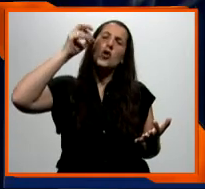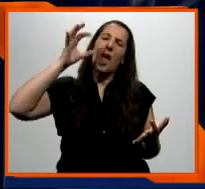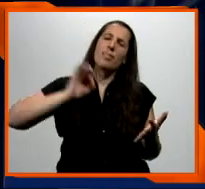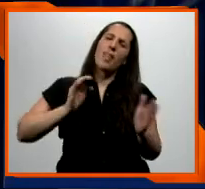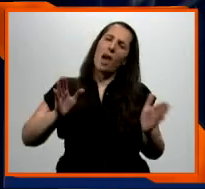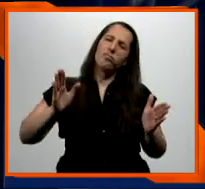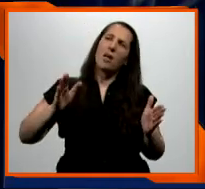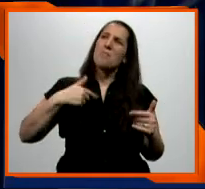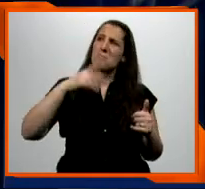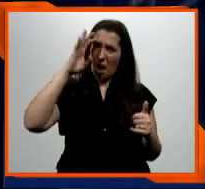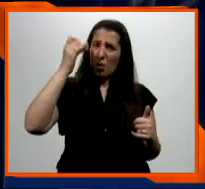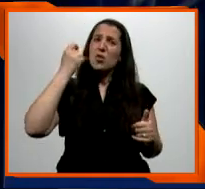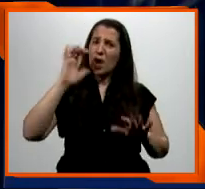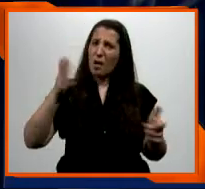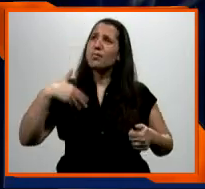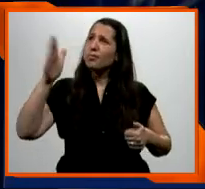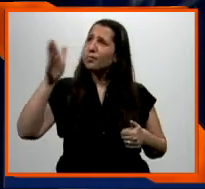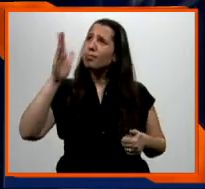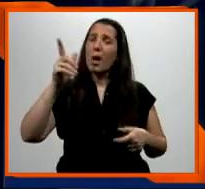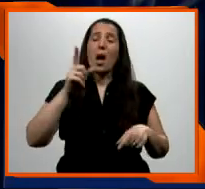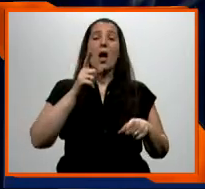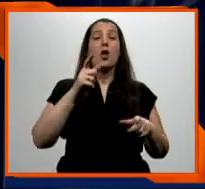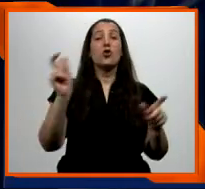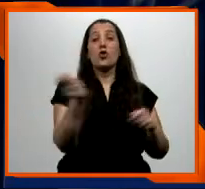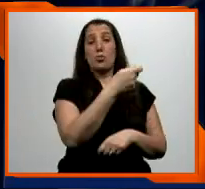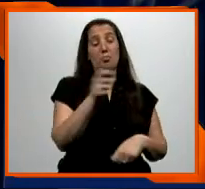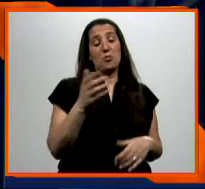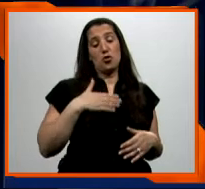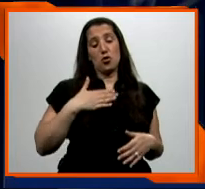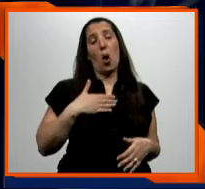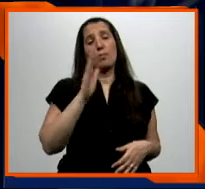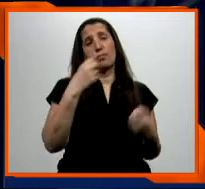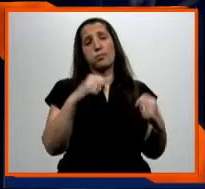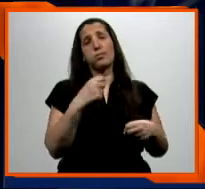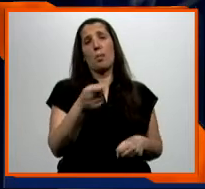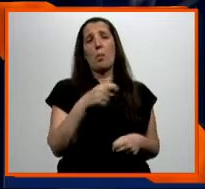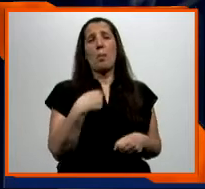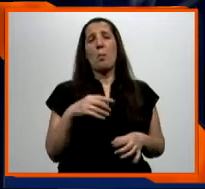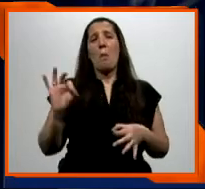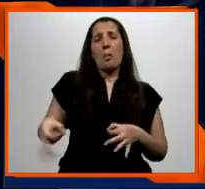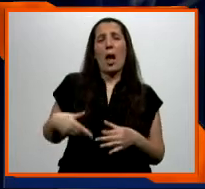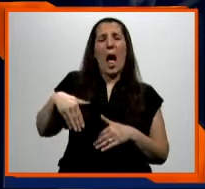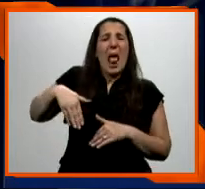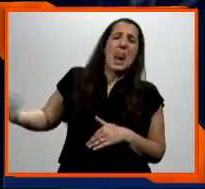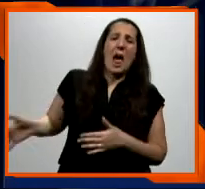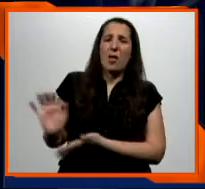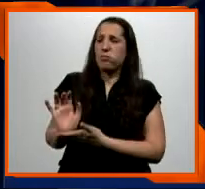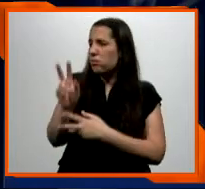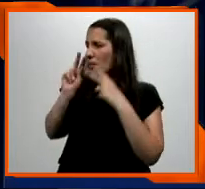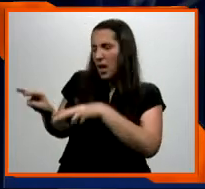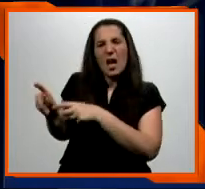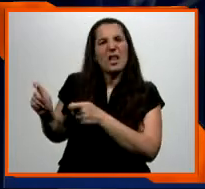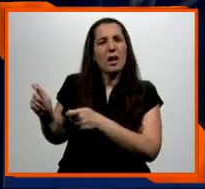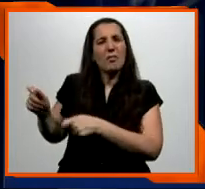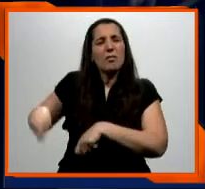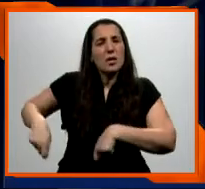algunos torneos que se jugaba simultáneamente tenis adaptado y obviamente no se conocía tanto como hoy. Claro. Seguramente para nosotros, gracias a Gustavo Fernández,